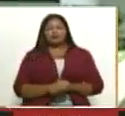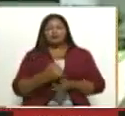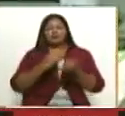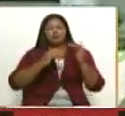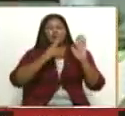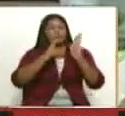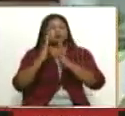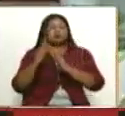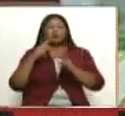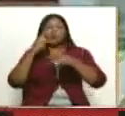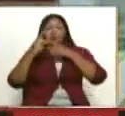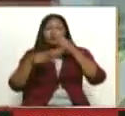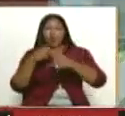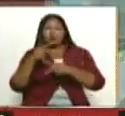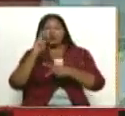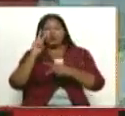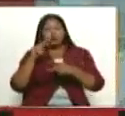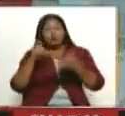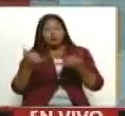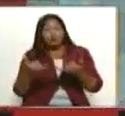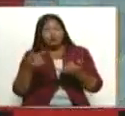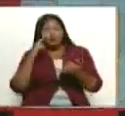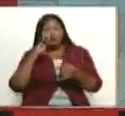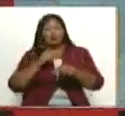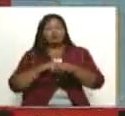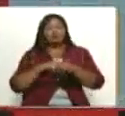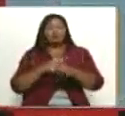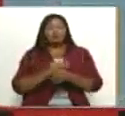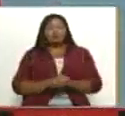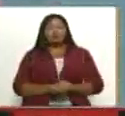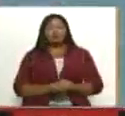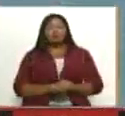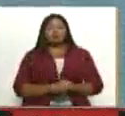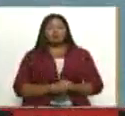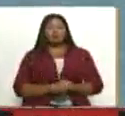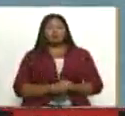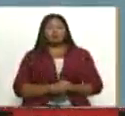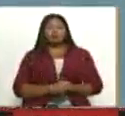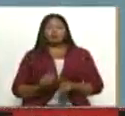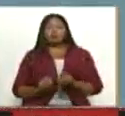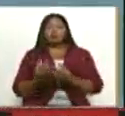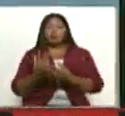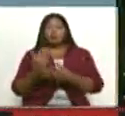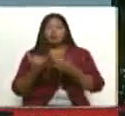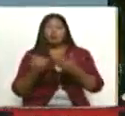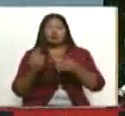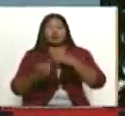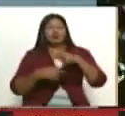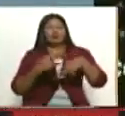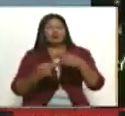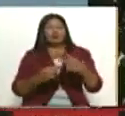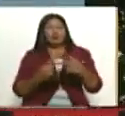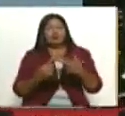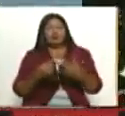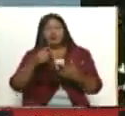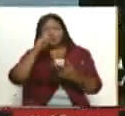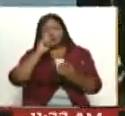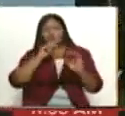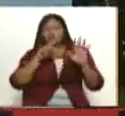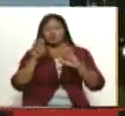organización política rebelde de aquellas que surgieron en el huracán revolucionario de los años